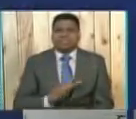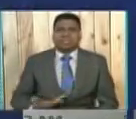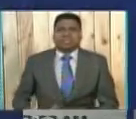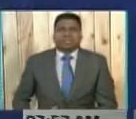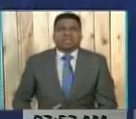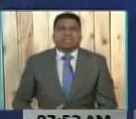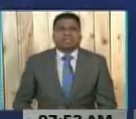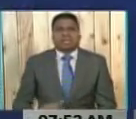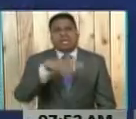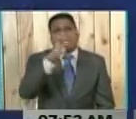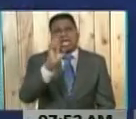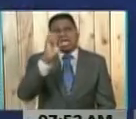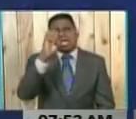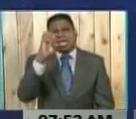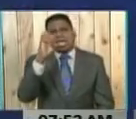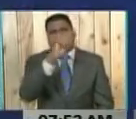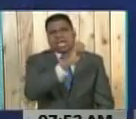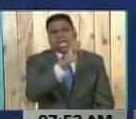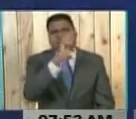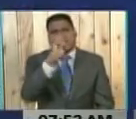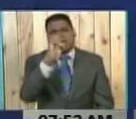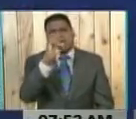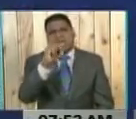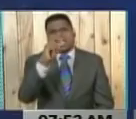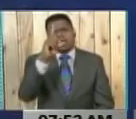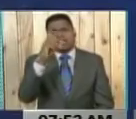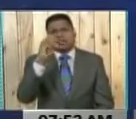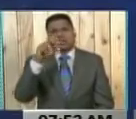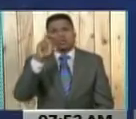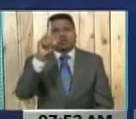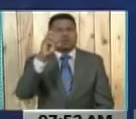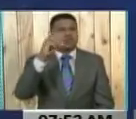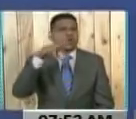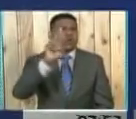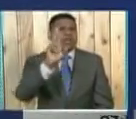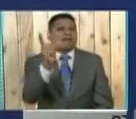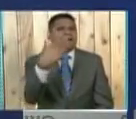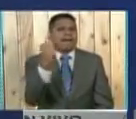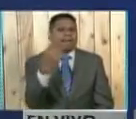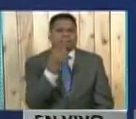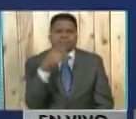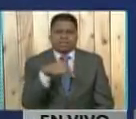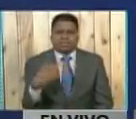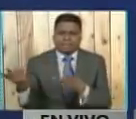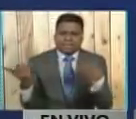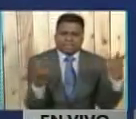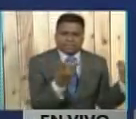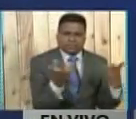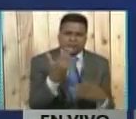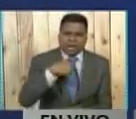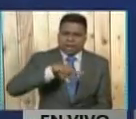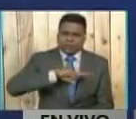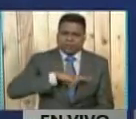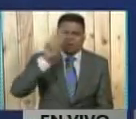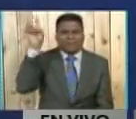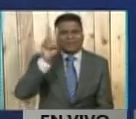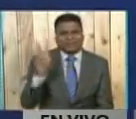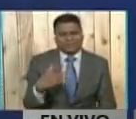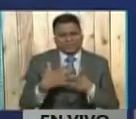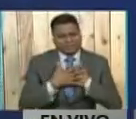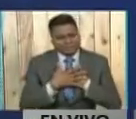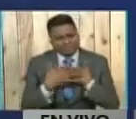Erdogan por esta invitación a nuestra patria